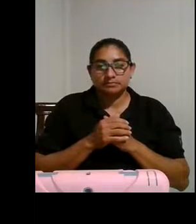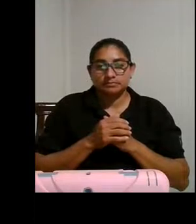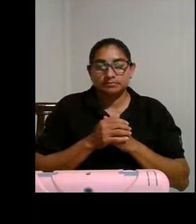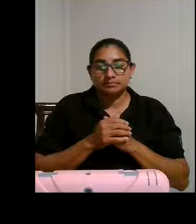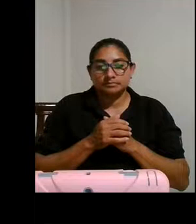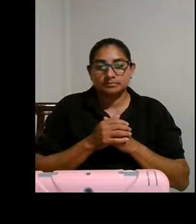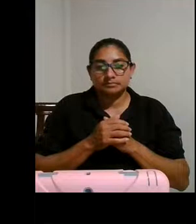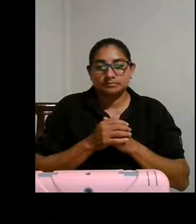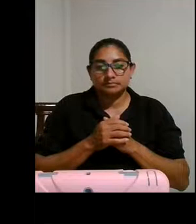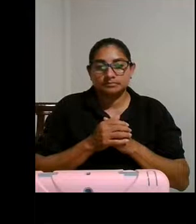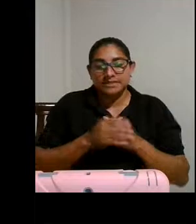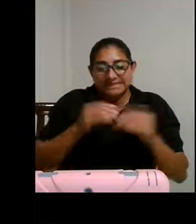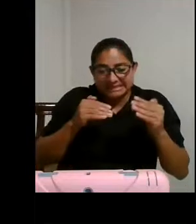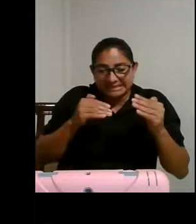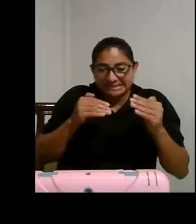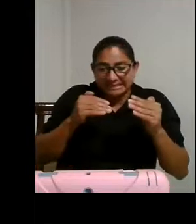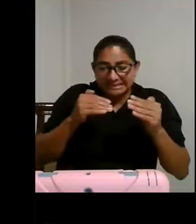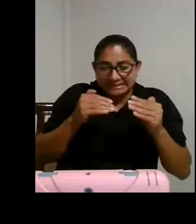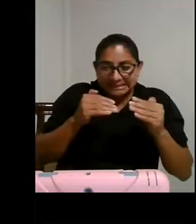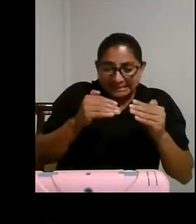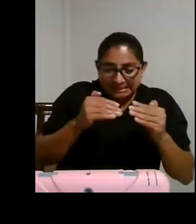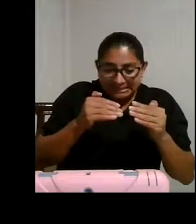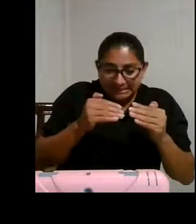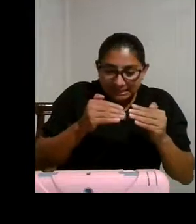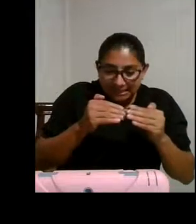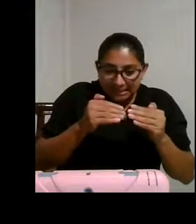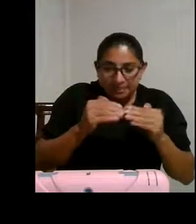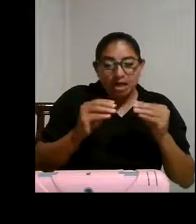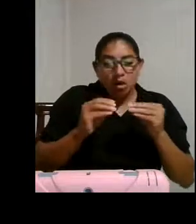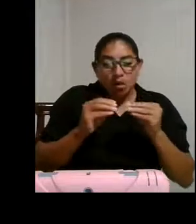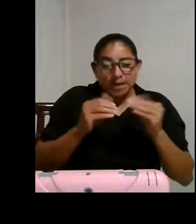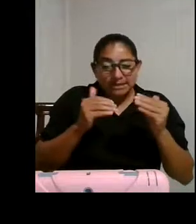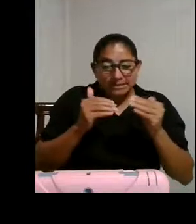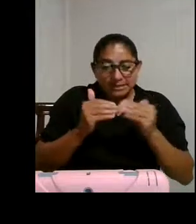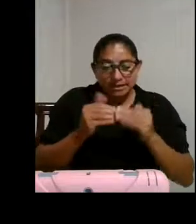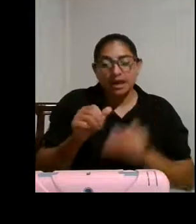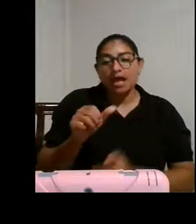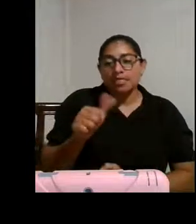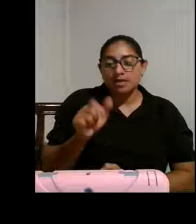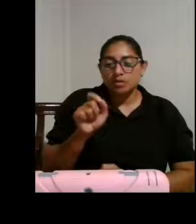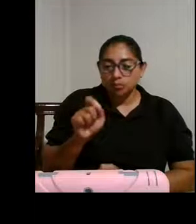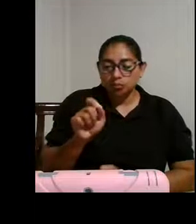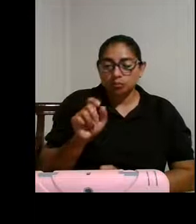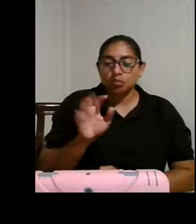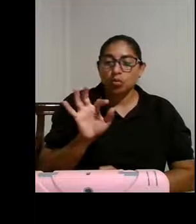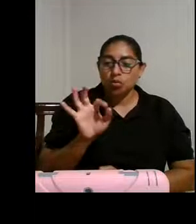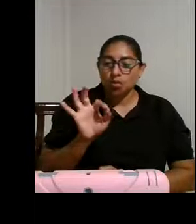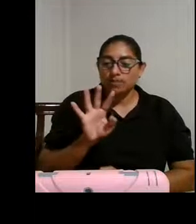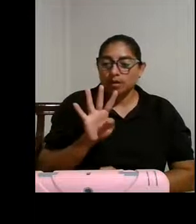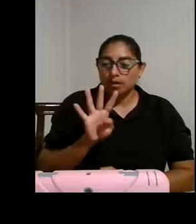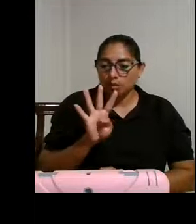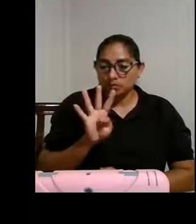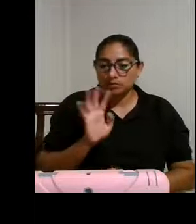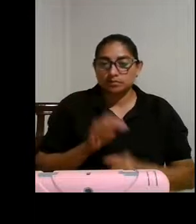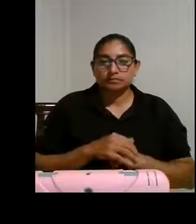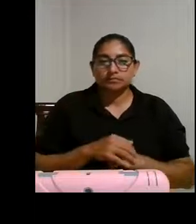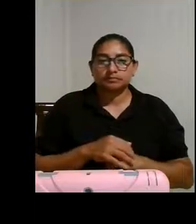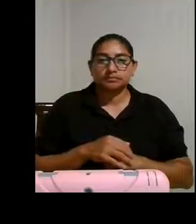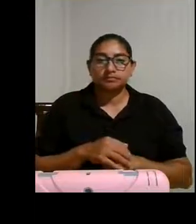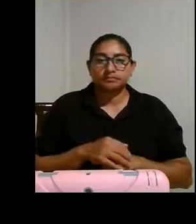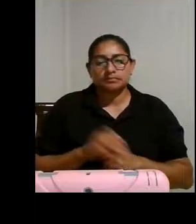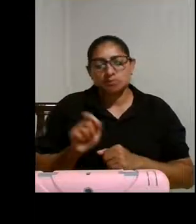nos va a dar 10,94. Tal vez podríamos acercarnos muchísimo más, ¿verdad?